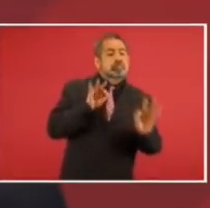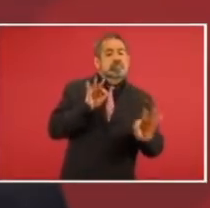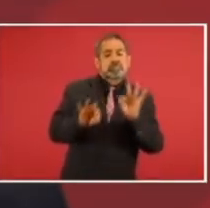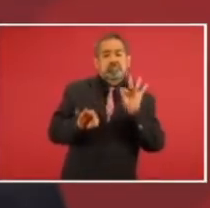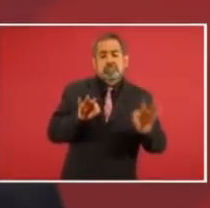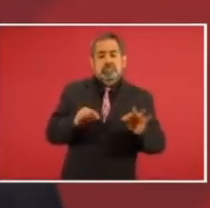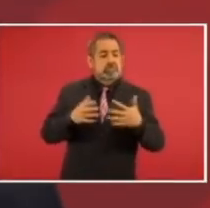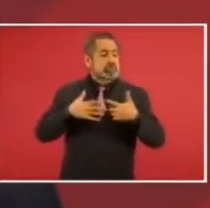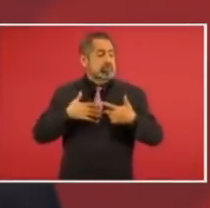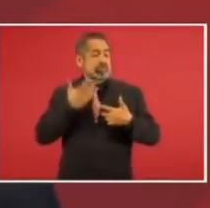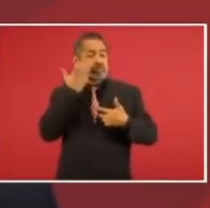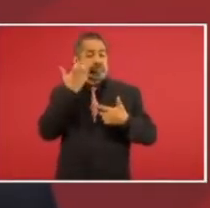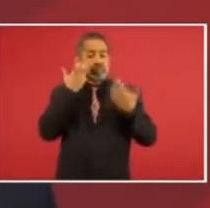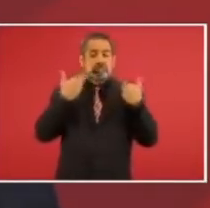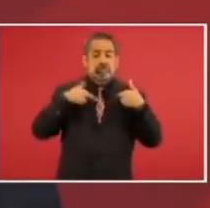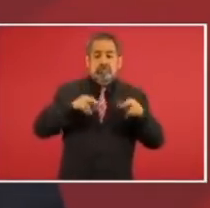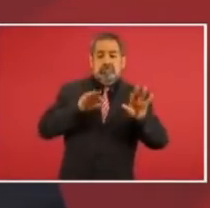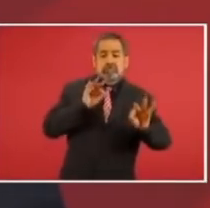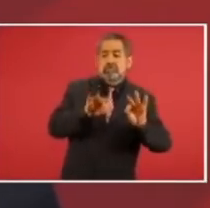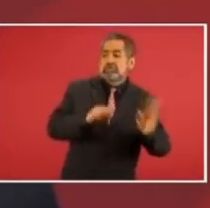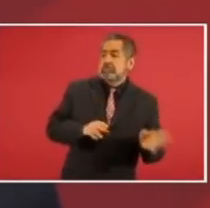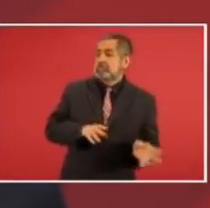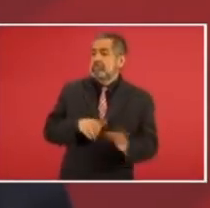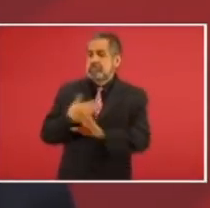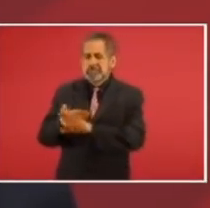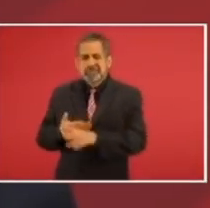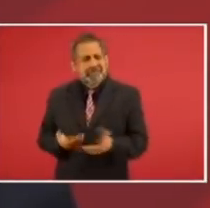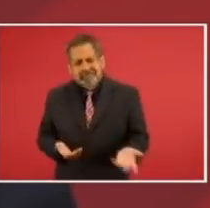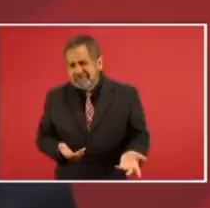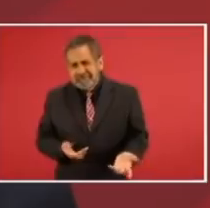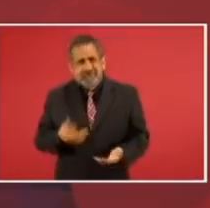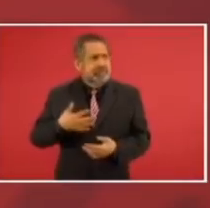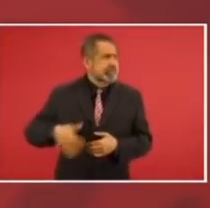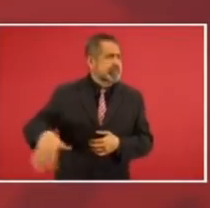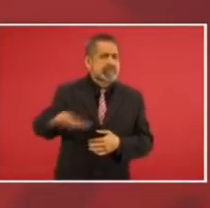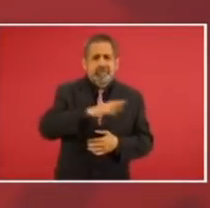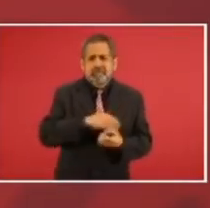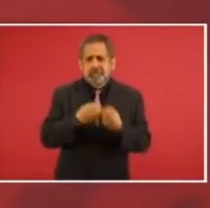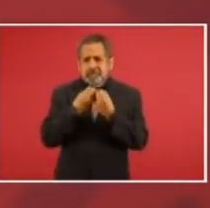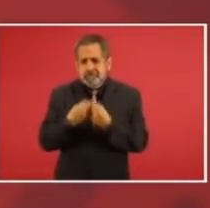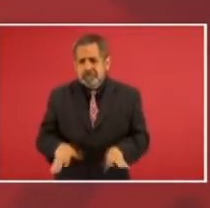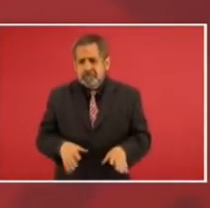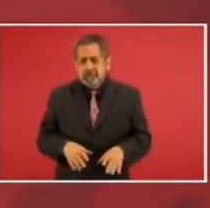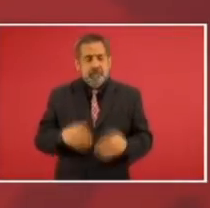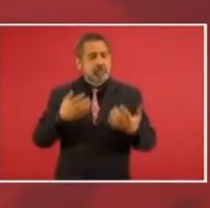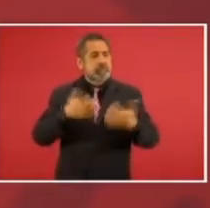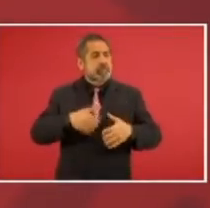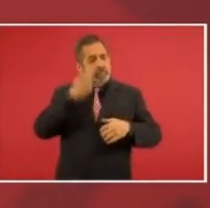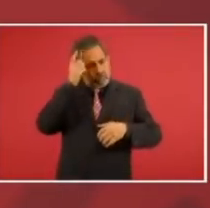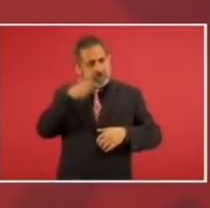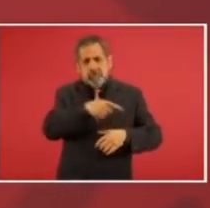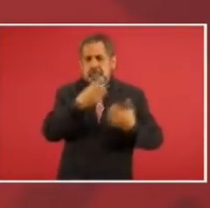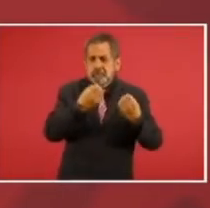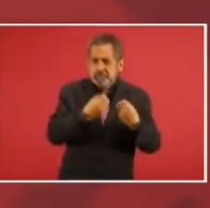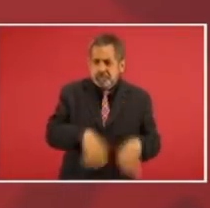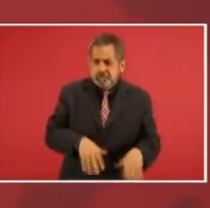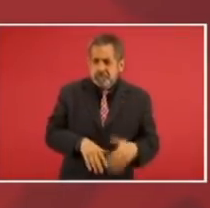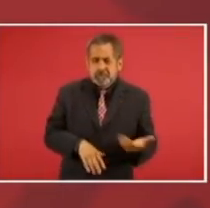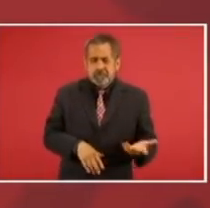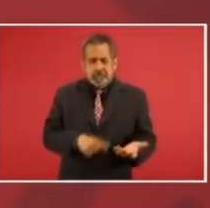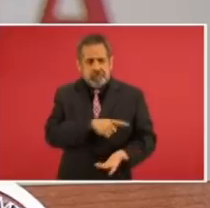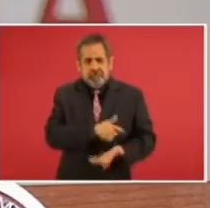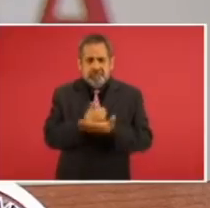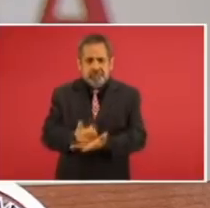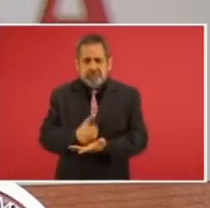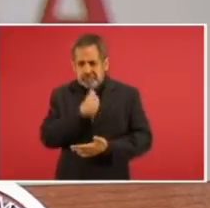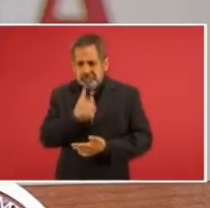su representación, porque además afecta a los empresarios, no ayuda en